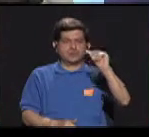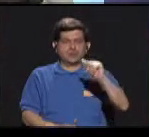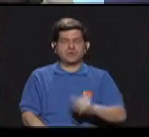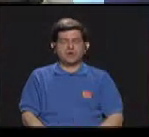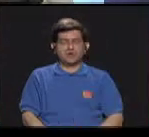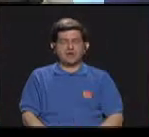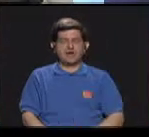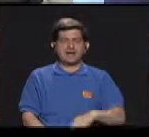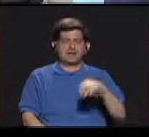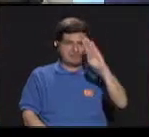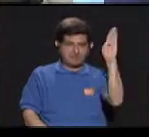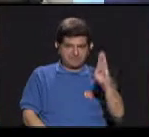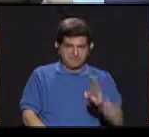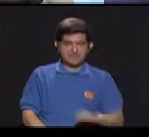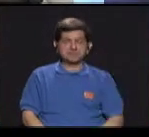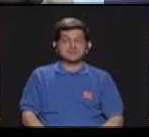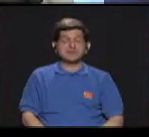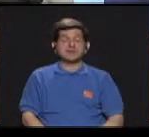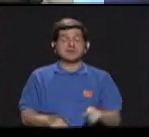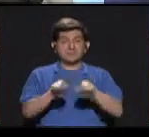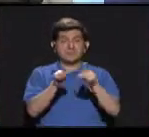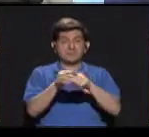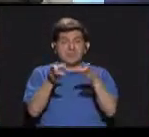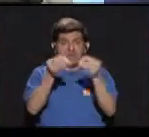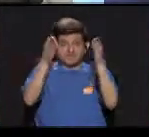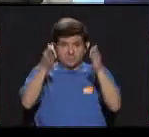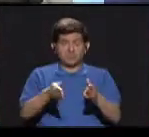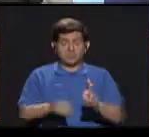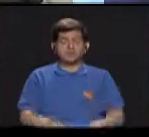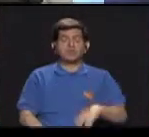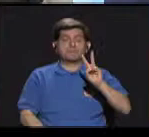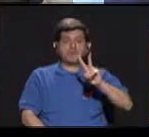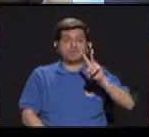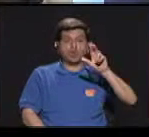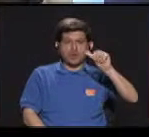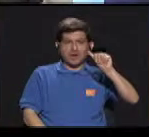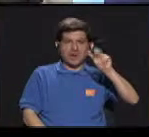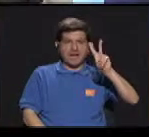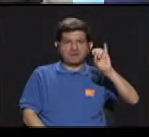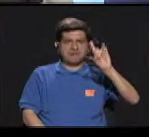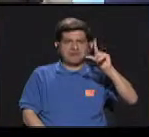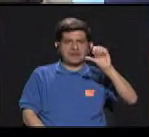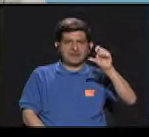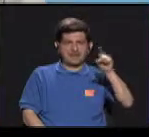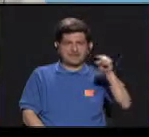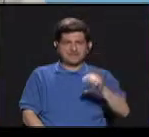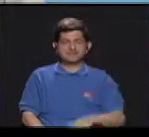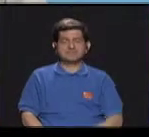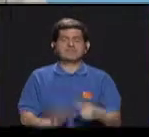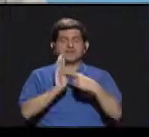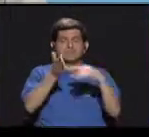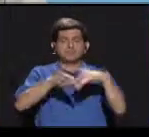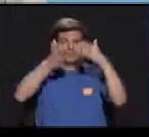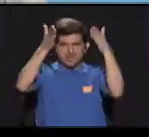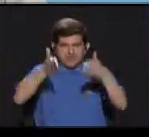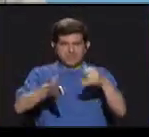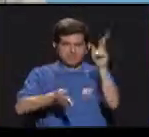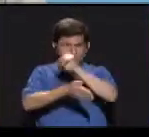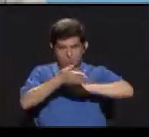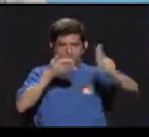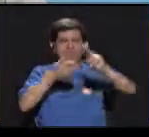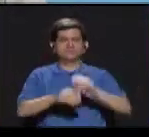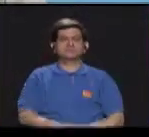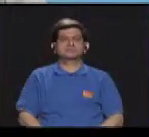Peter Avilés, productor también de la película El Último Comandante, y la presentamos ante los estudiantes de